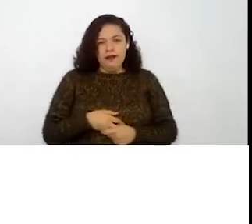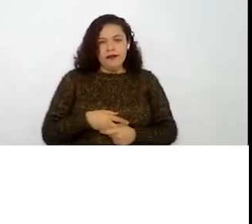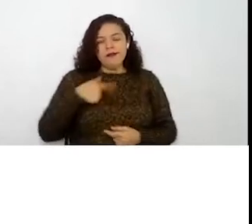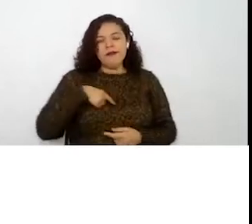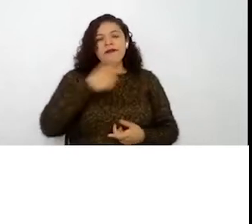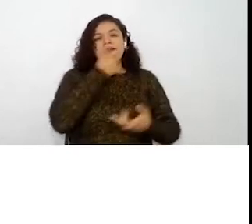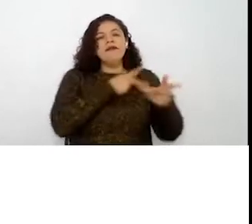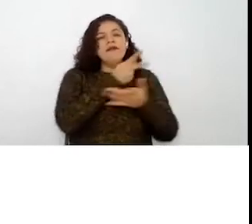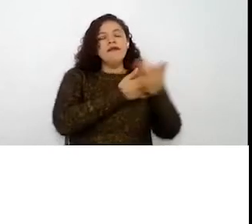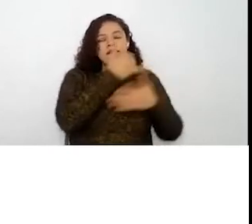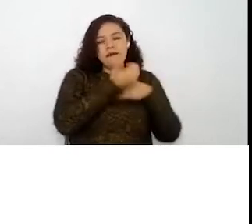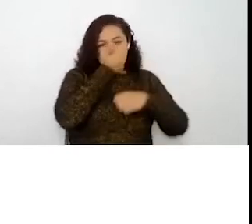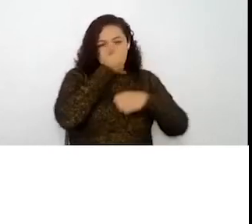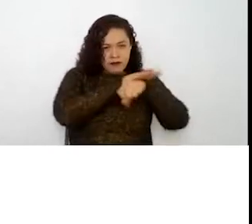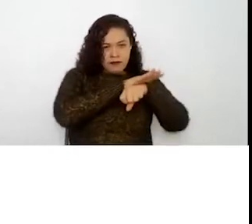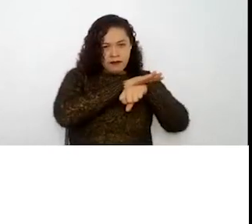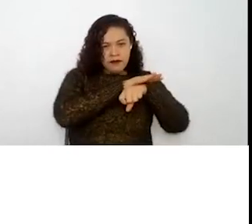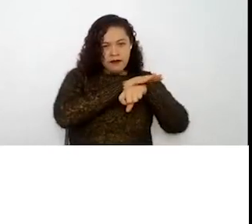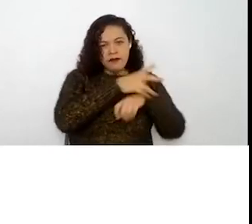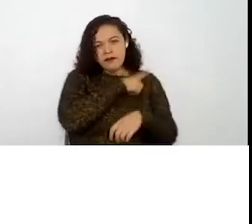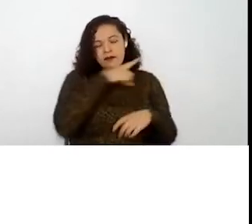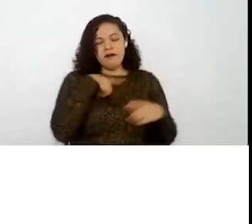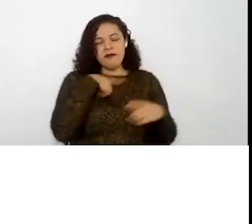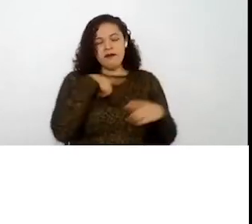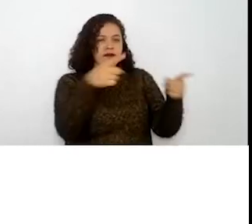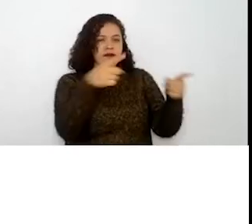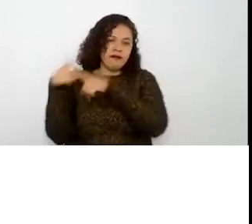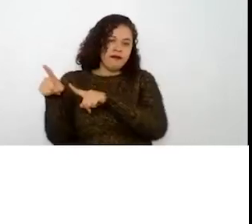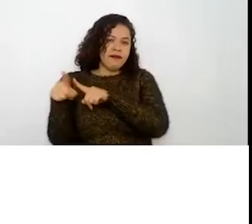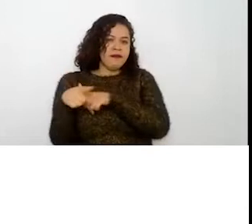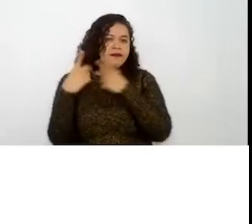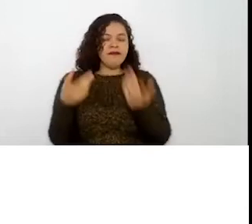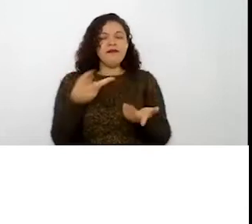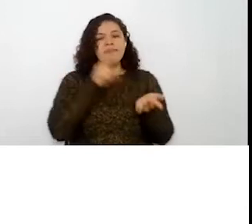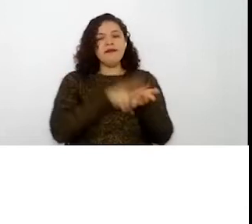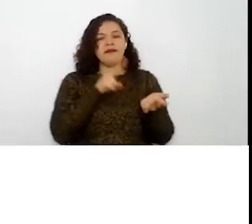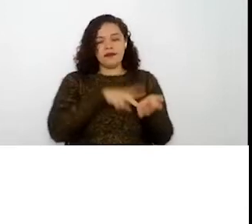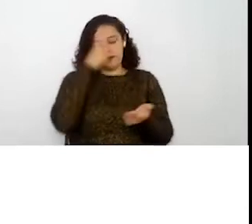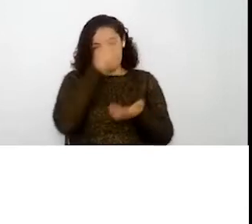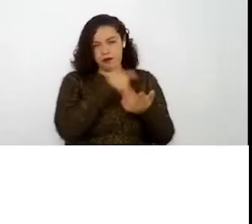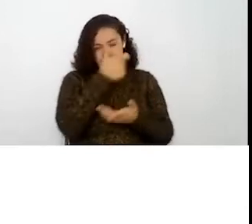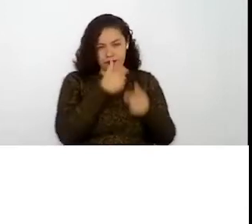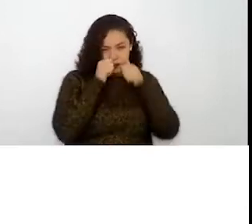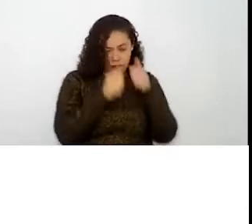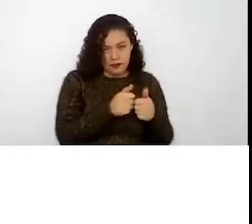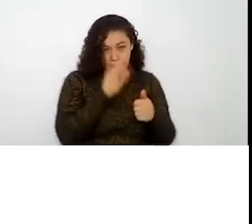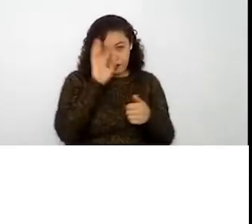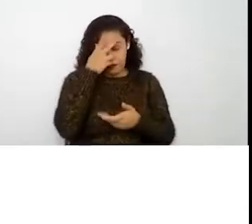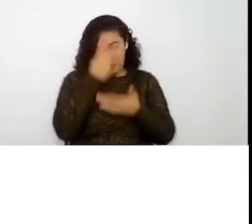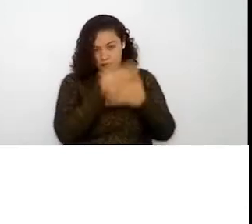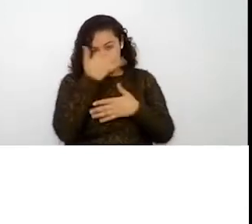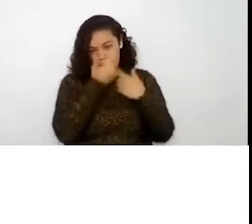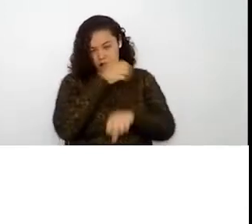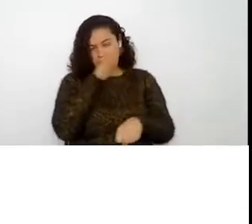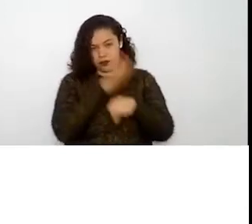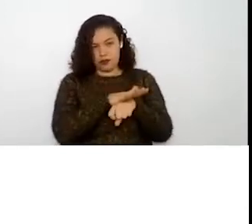administrativos y aquí hay que diferenciarlos de lo que son los costos asistenciales Recuerden que los proyectos administrativos o